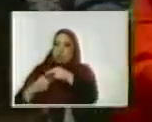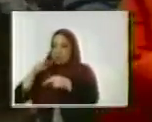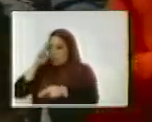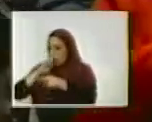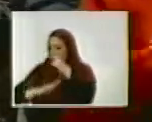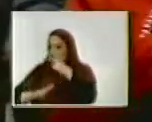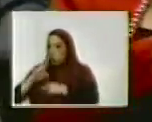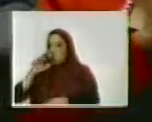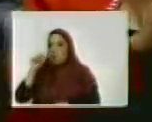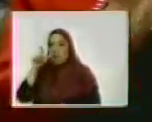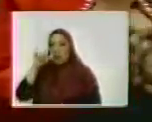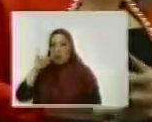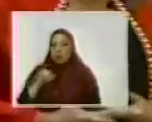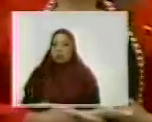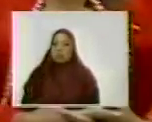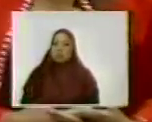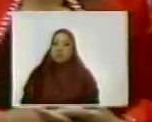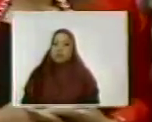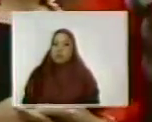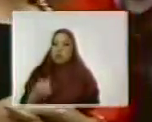en honor a Alí,